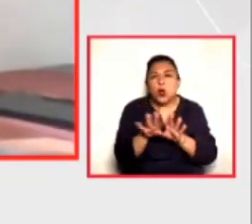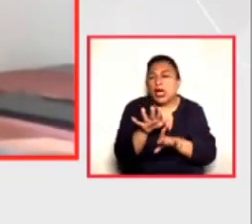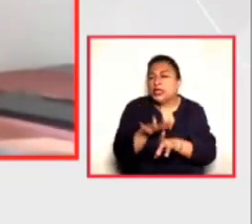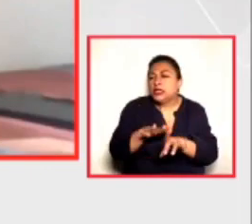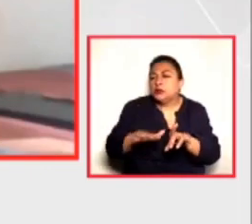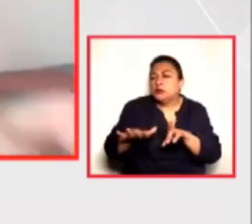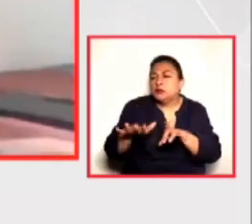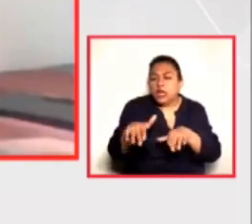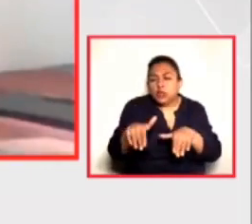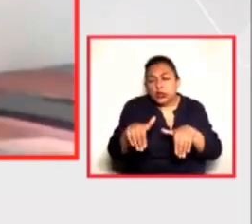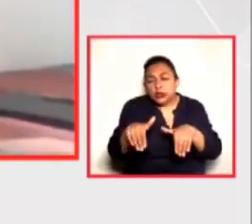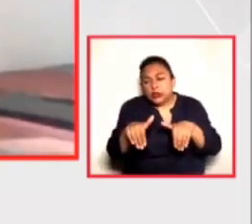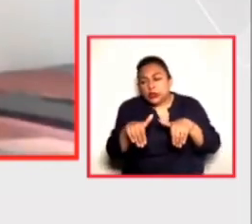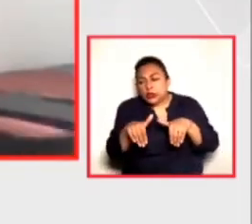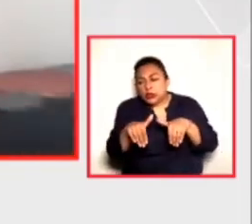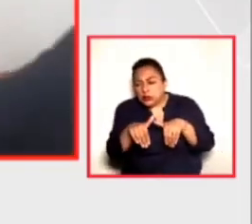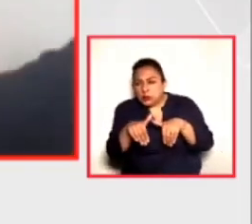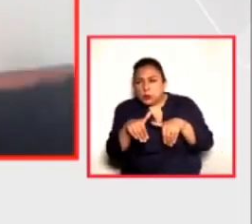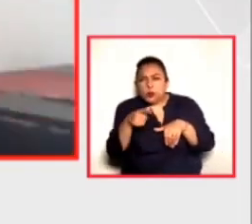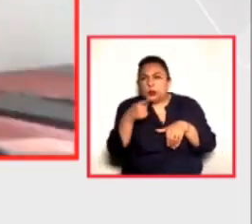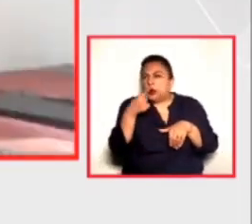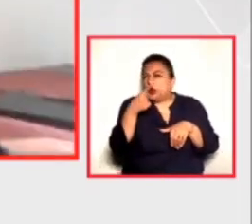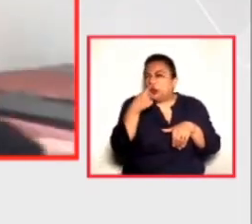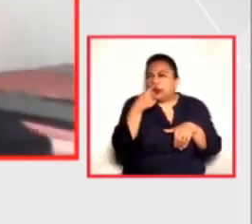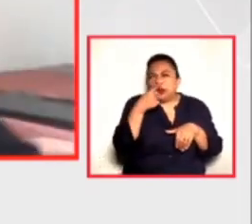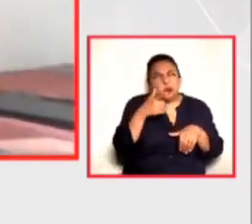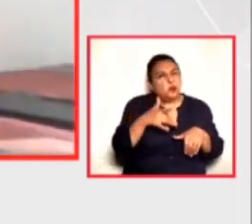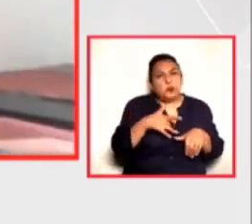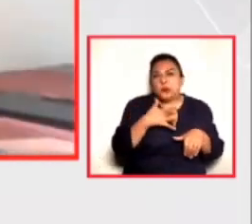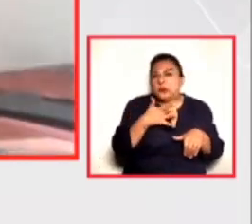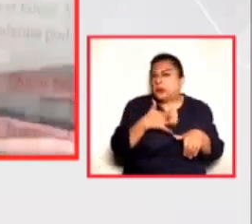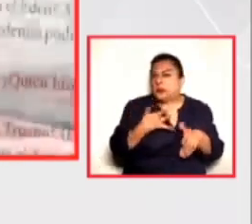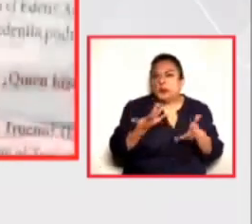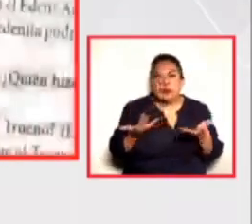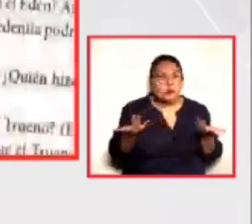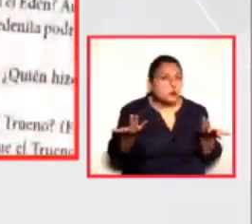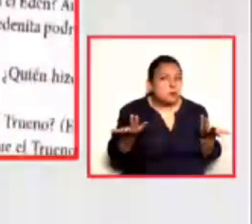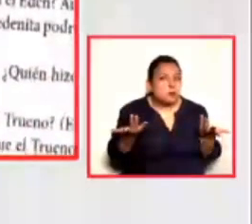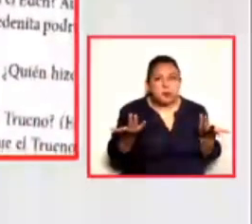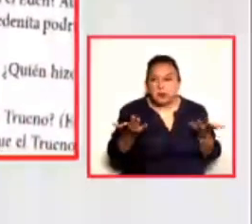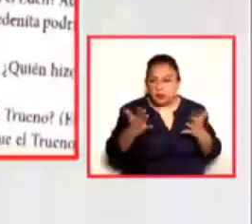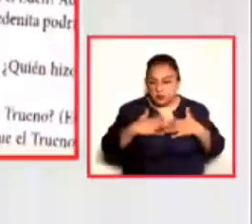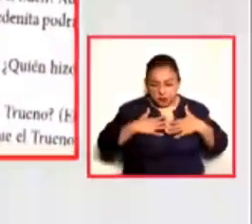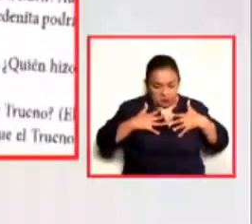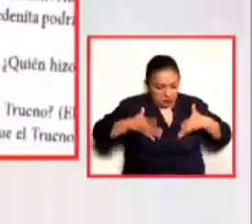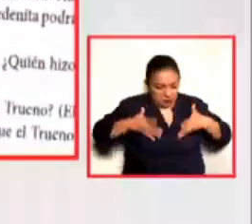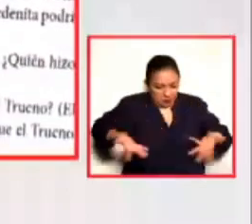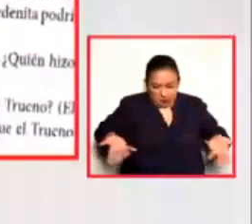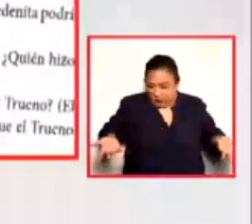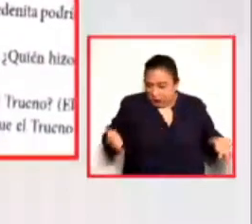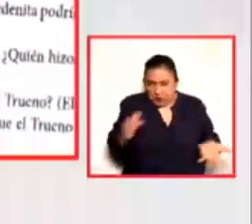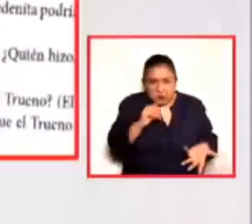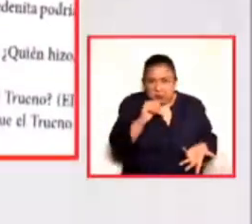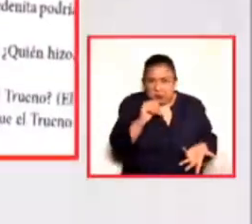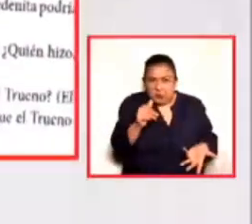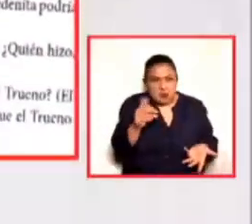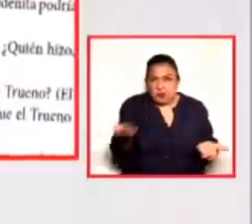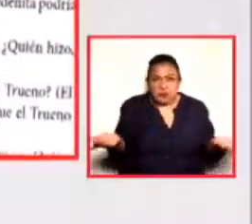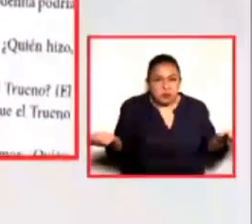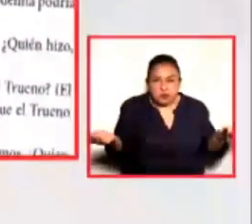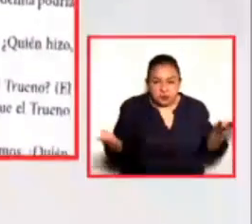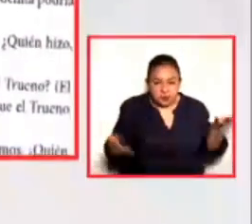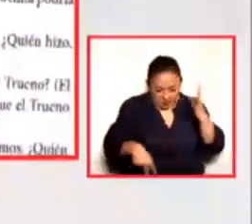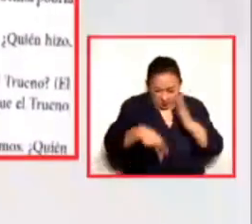neutro, sin olor, sin sentido, sin ser, que es el